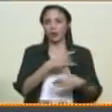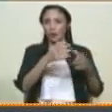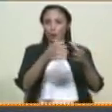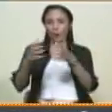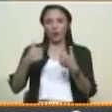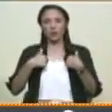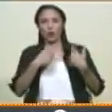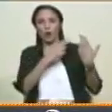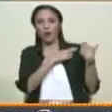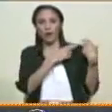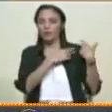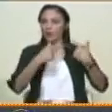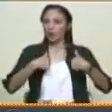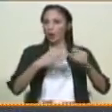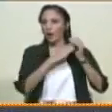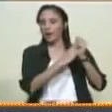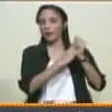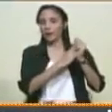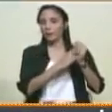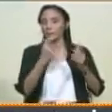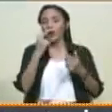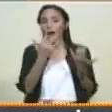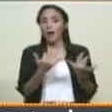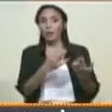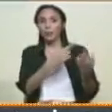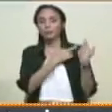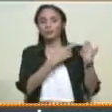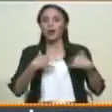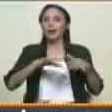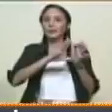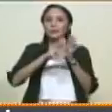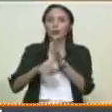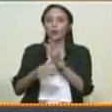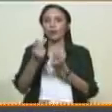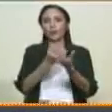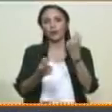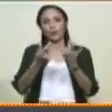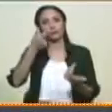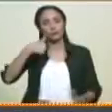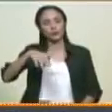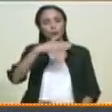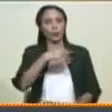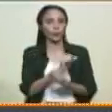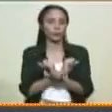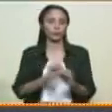ta, y lo ponen en un cargo y terminen robándose los plata del pueblo.